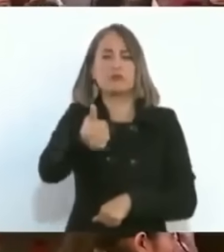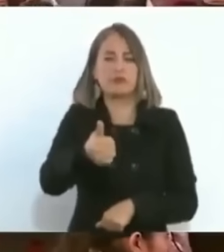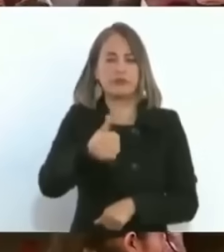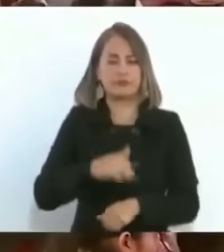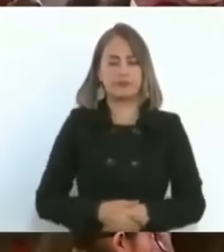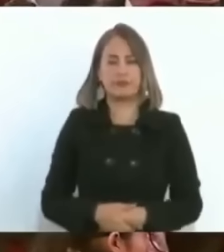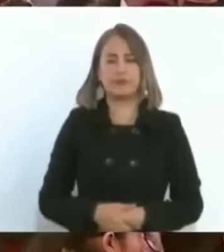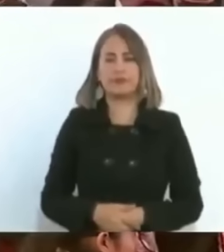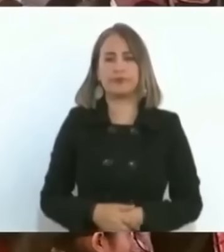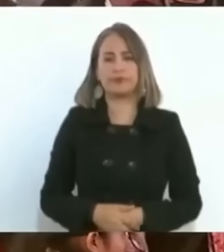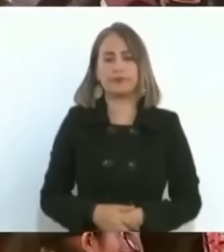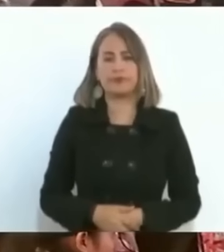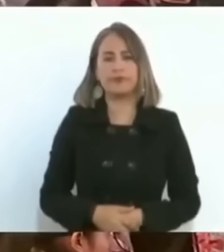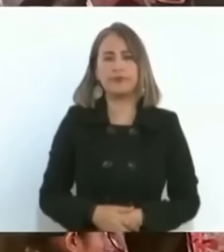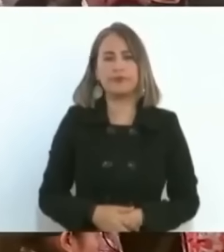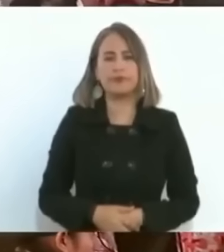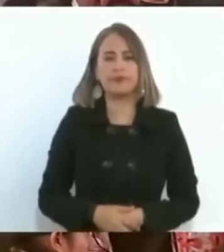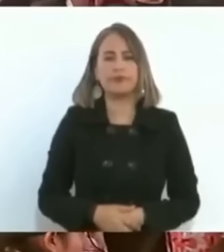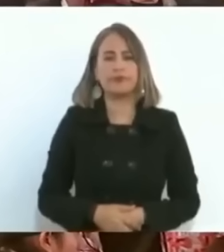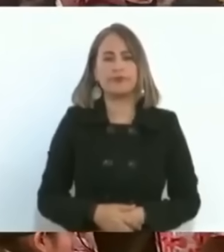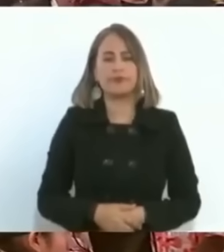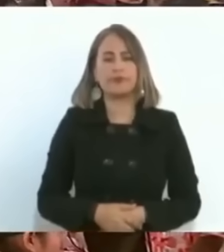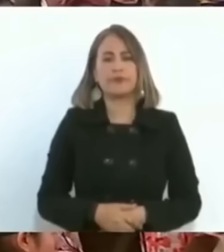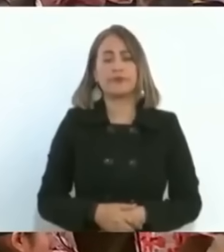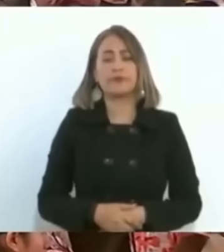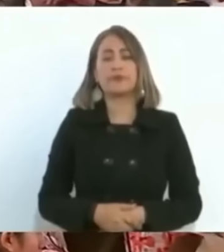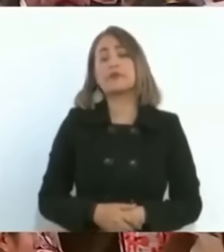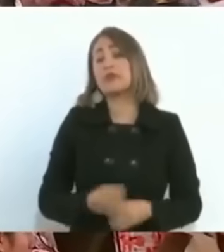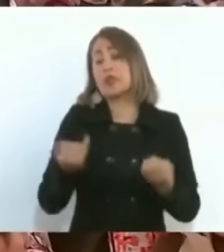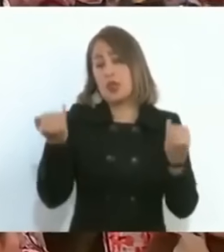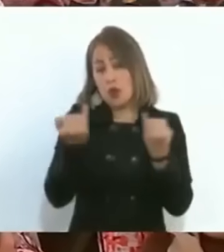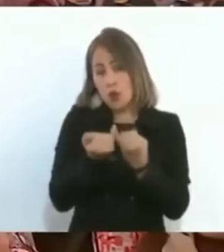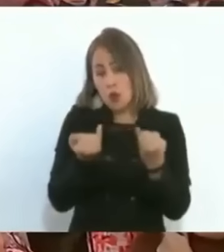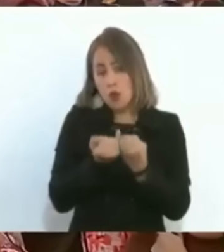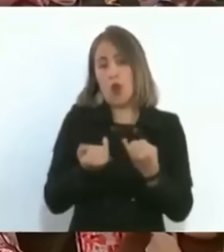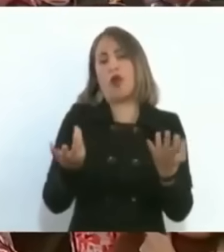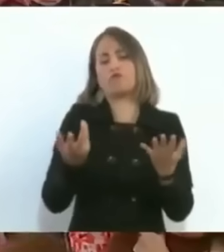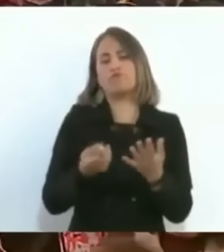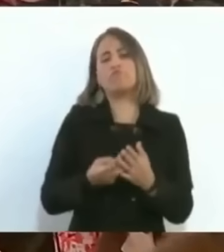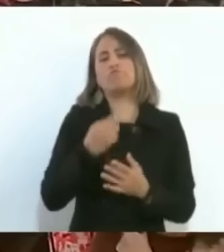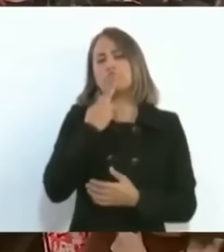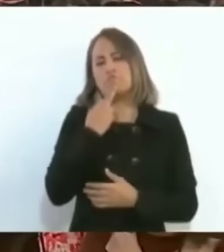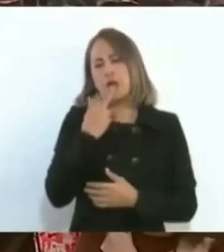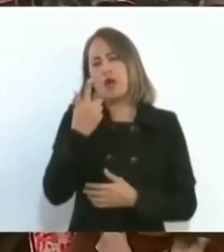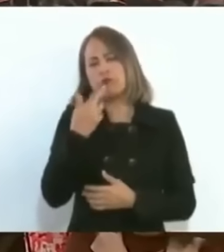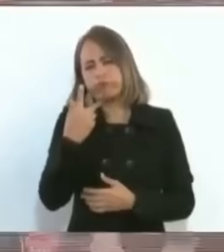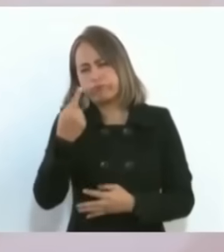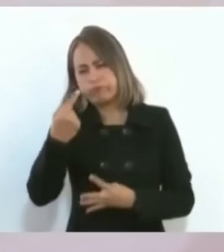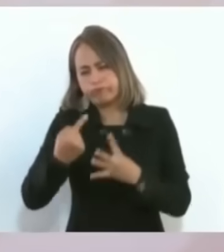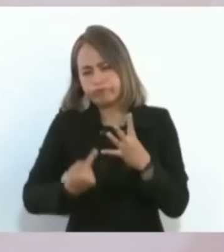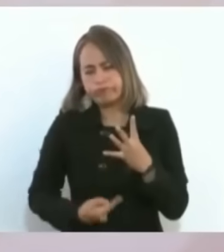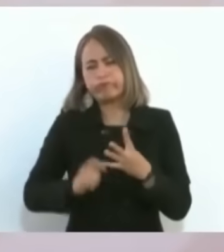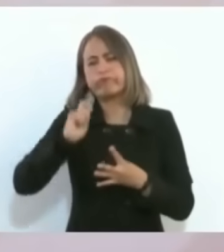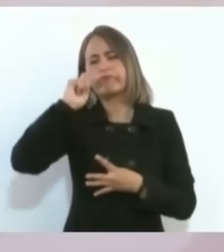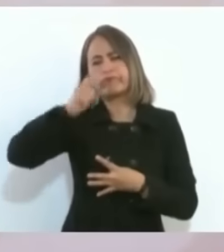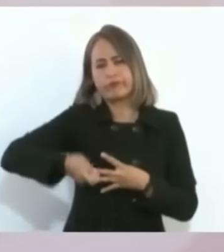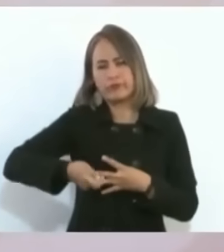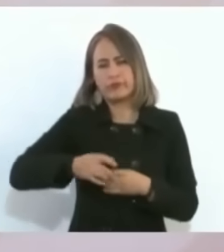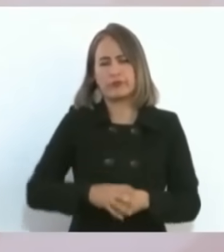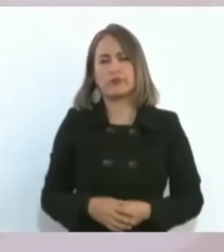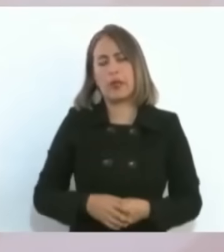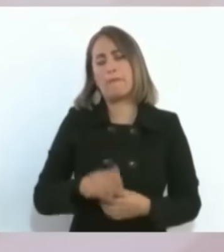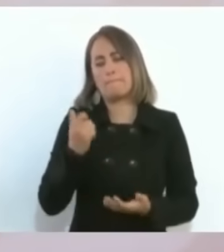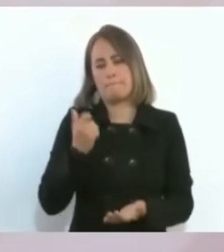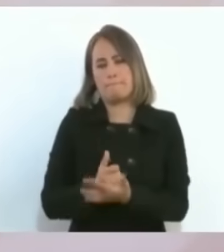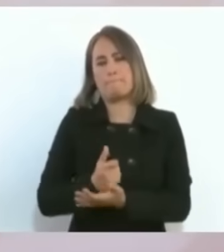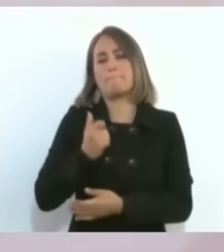Y también vamos a ir mejorando las cuestiones que tienen que ver con el